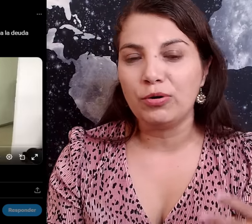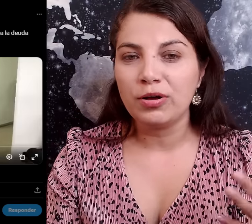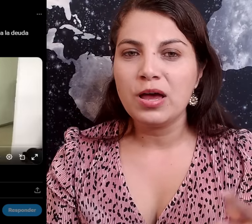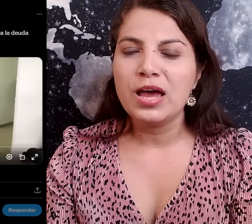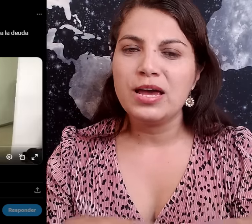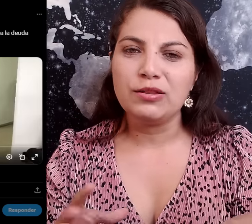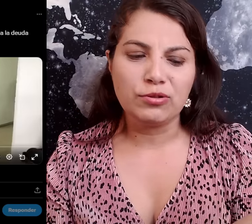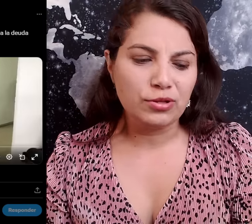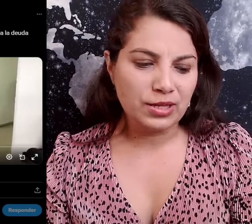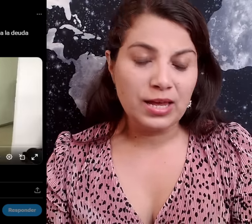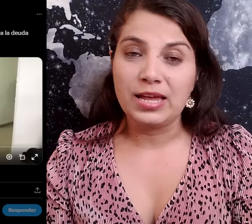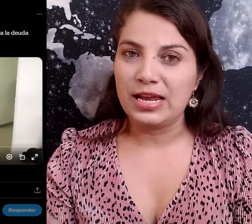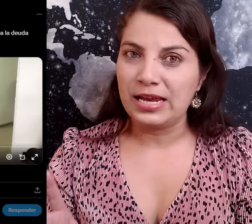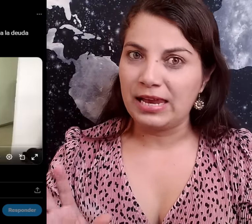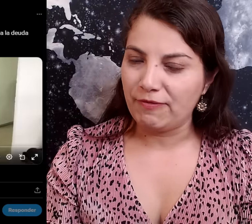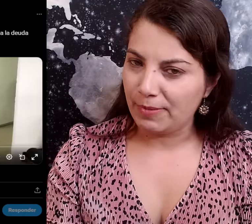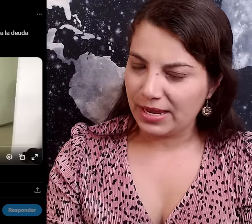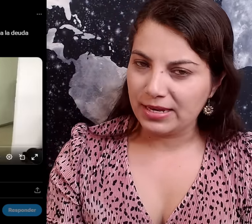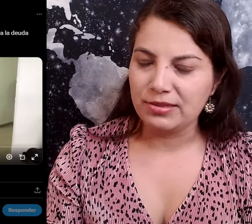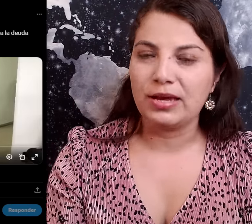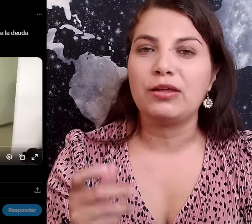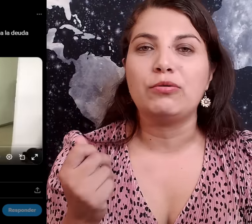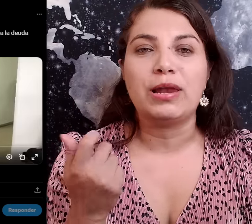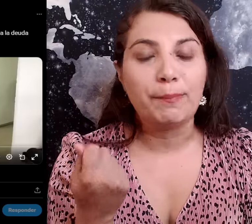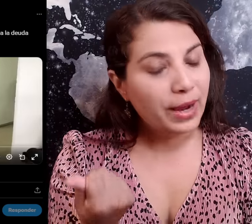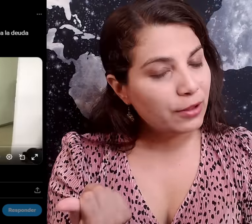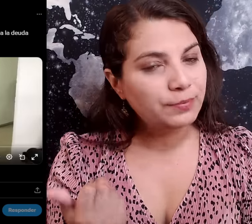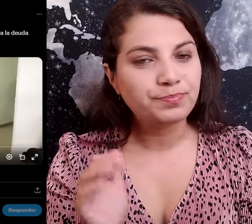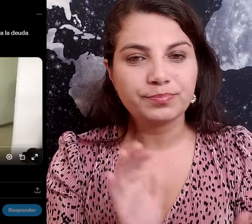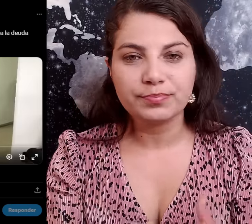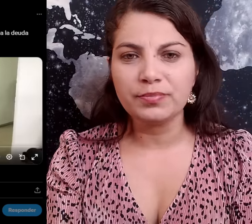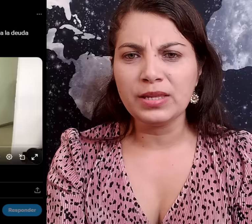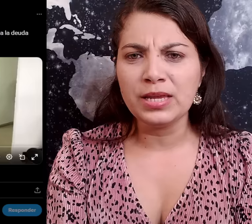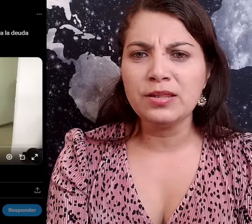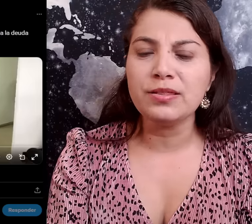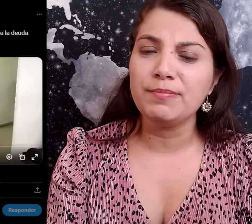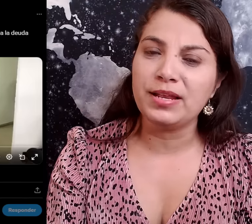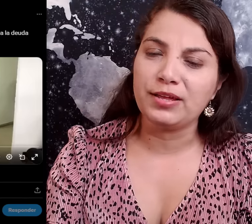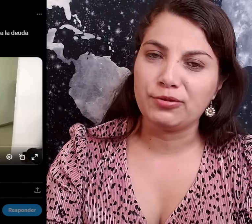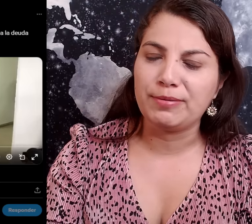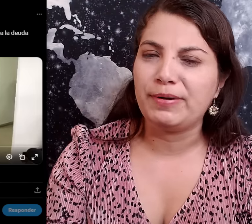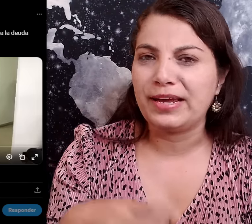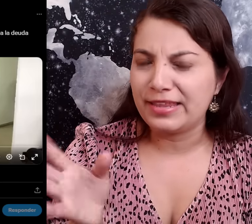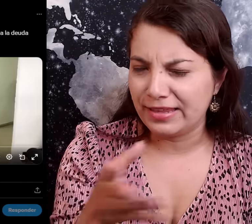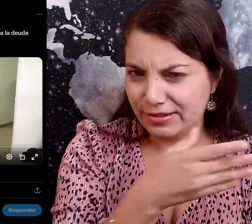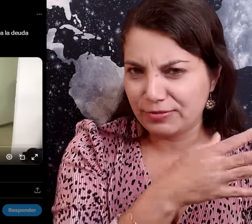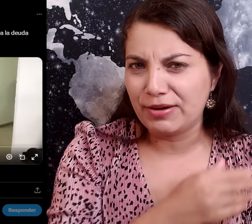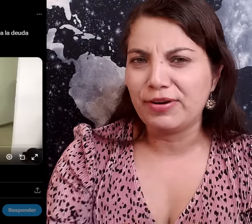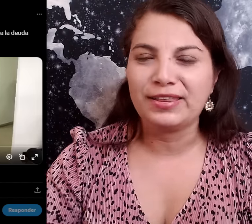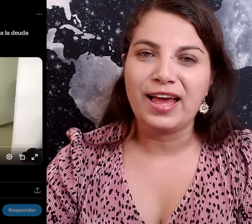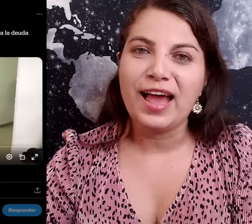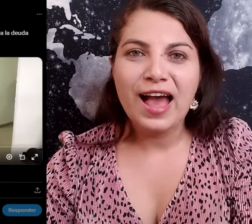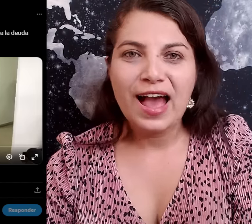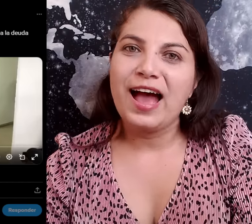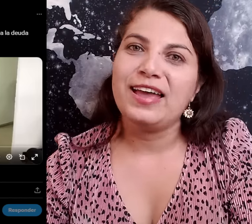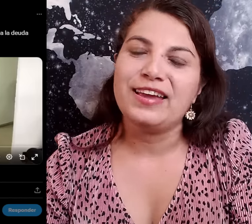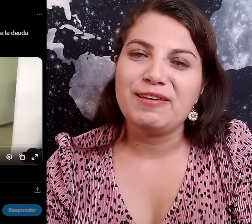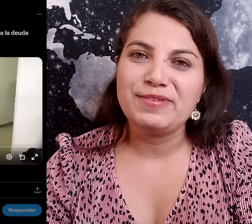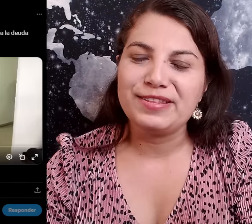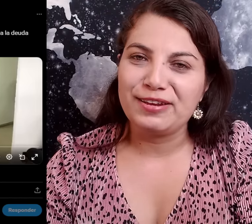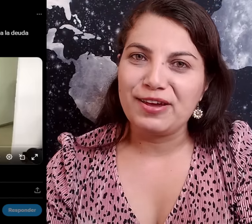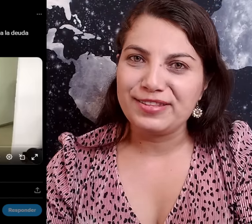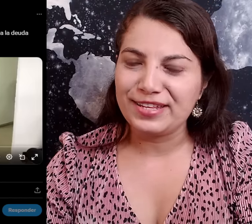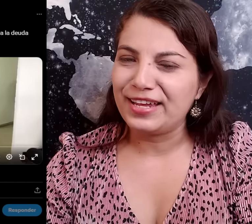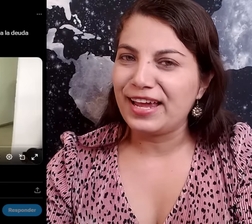o no. Entonces, el FMLN dice que no le han pagado y dice, miren, entonces vayan y den una vuelta ahí